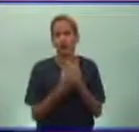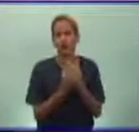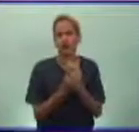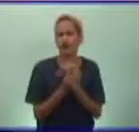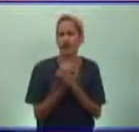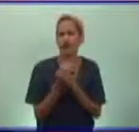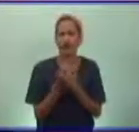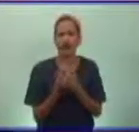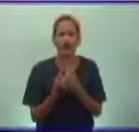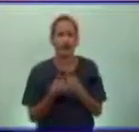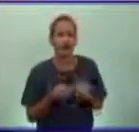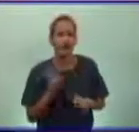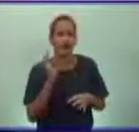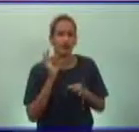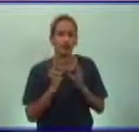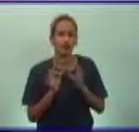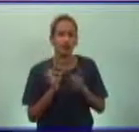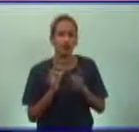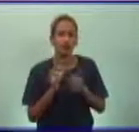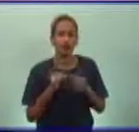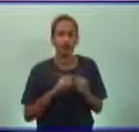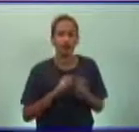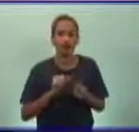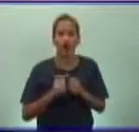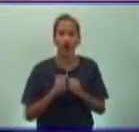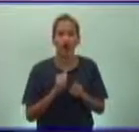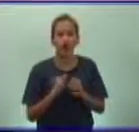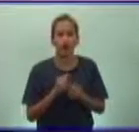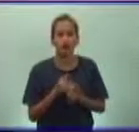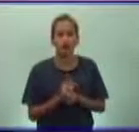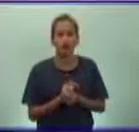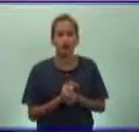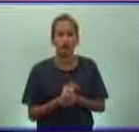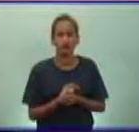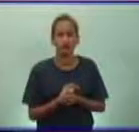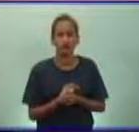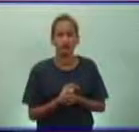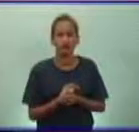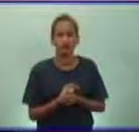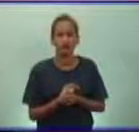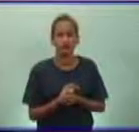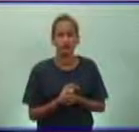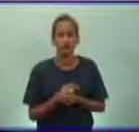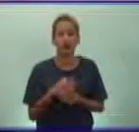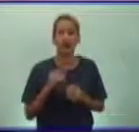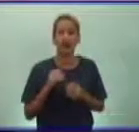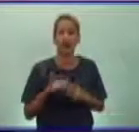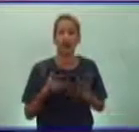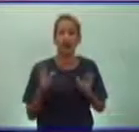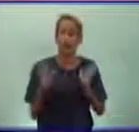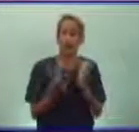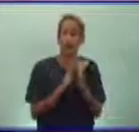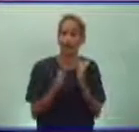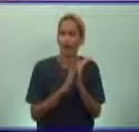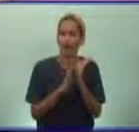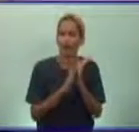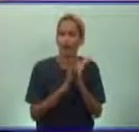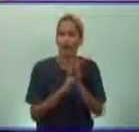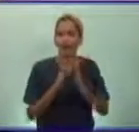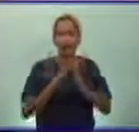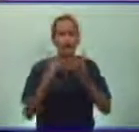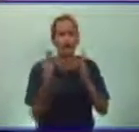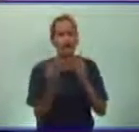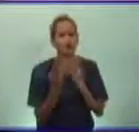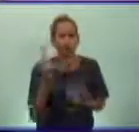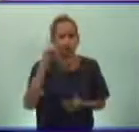velando por el cuidado del ahorro. ¿Y a las 9? Claro, el aplauso merecido para todos los médicos que